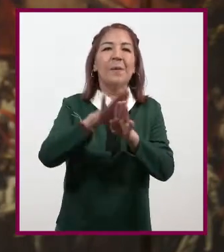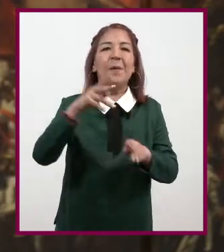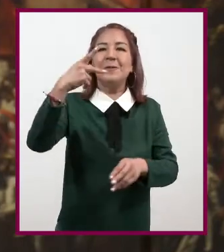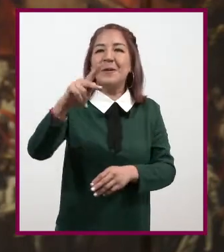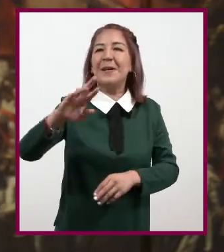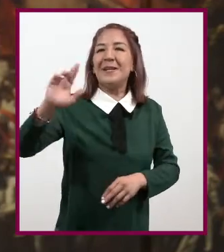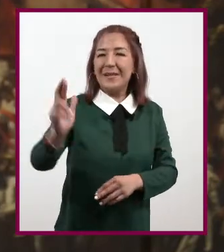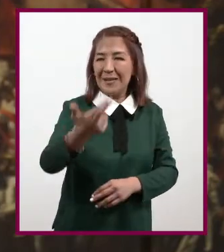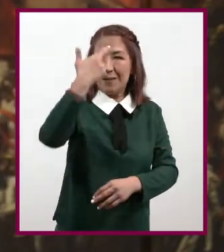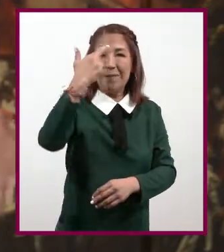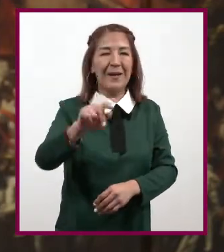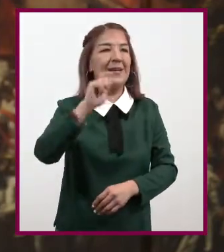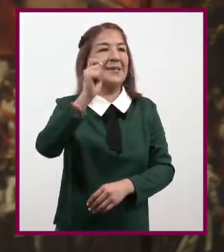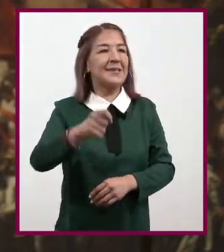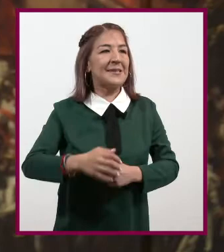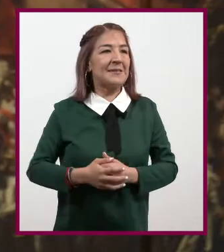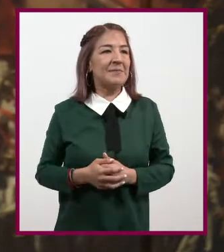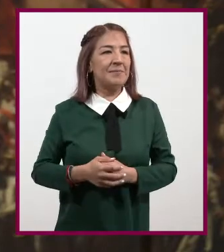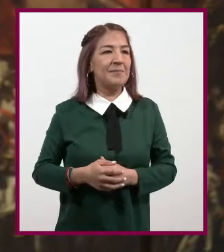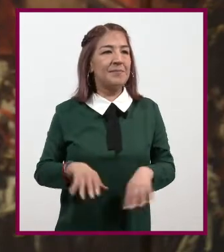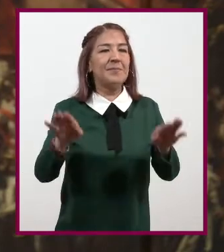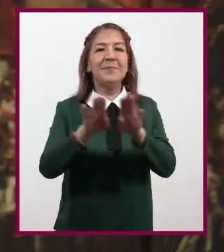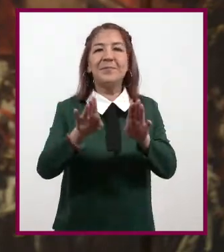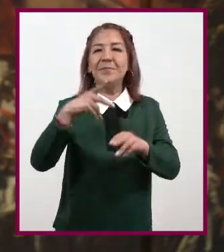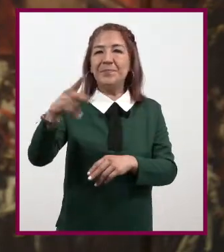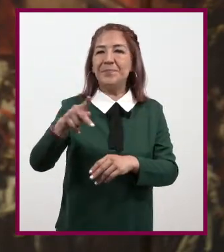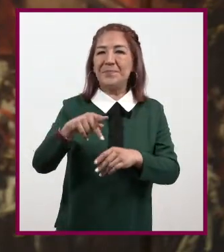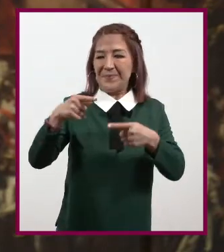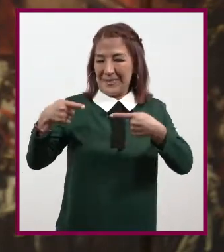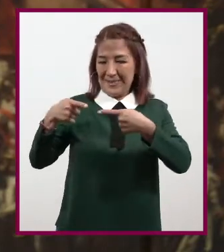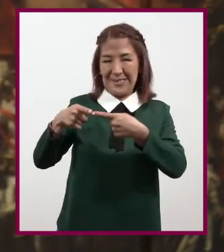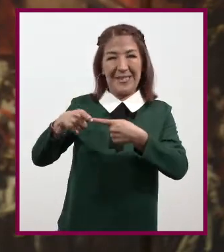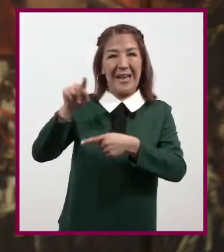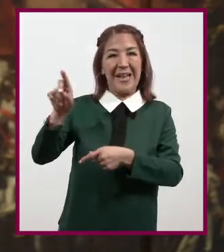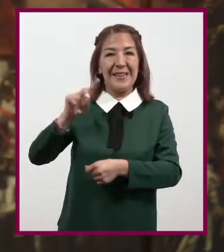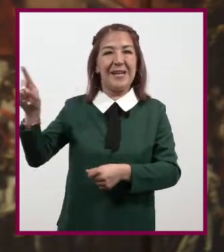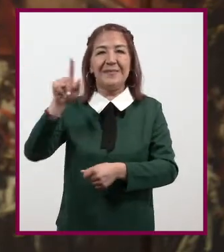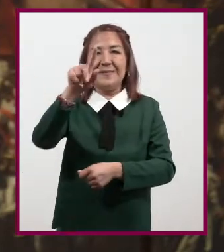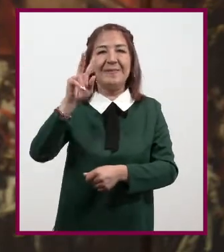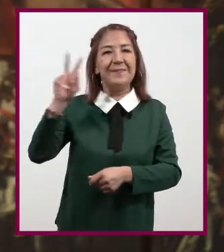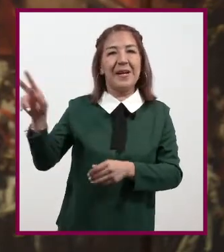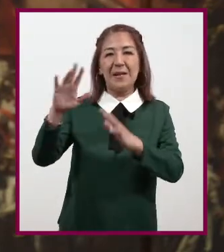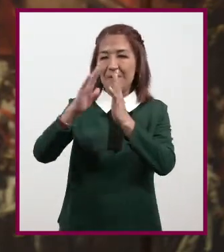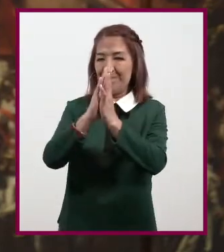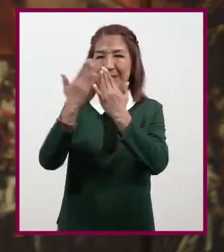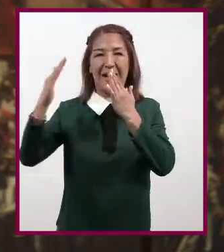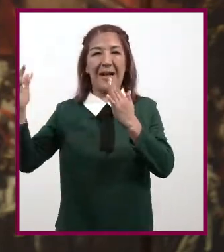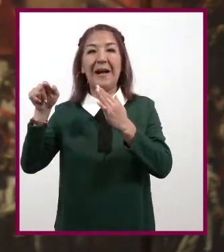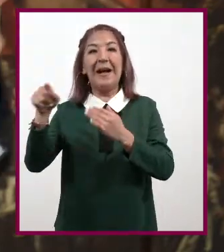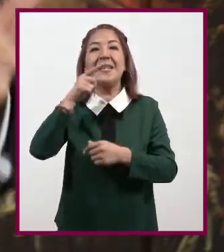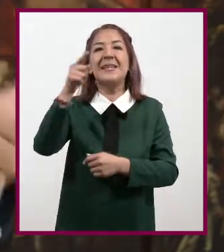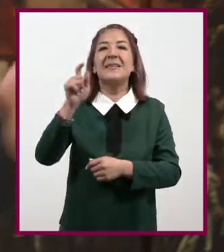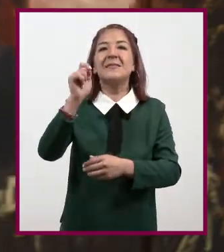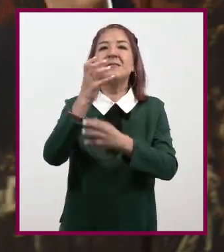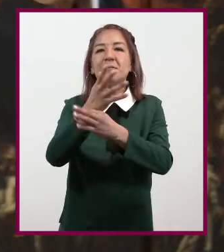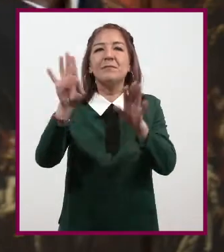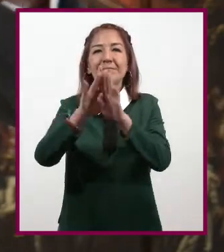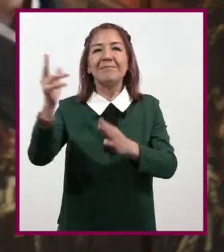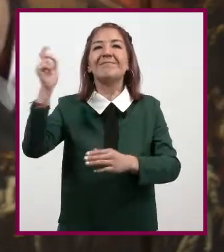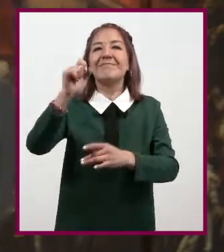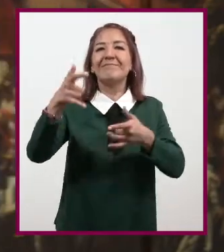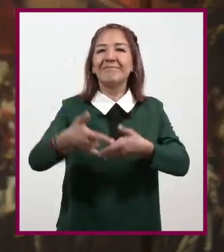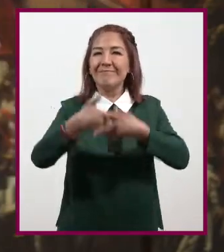esquina superior derecha de la obra, en las últimas hojas, esté precisamente relatado